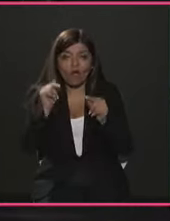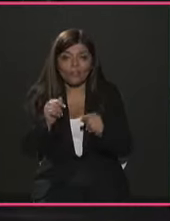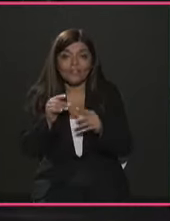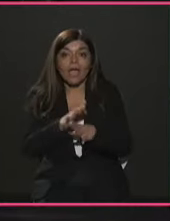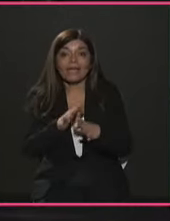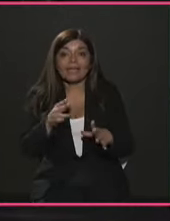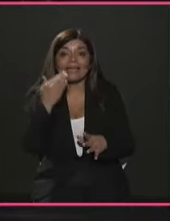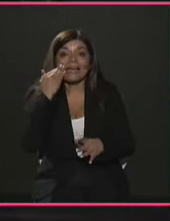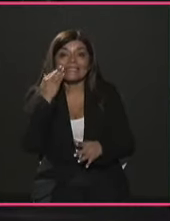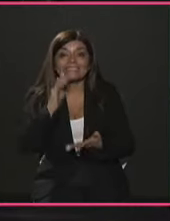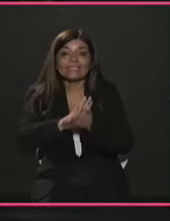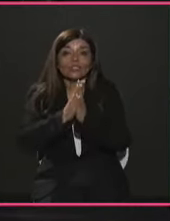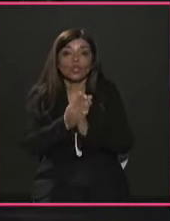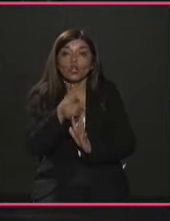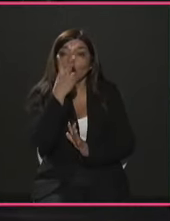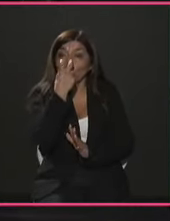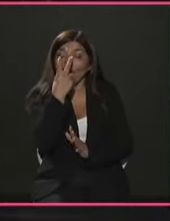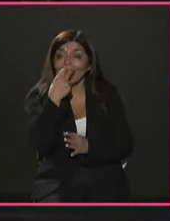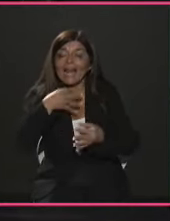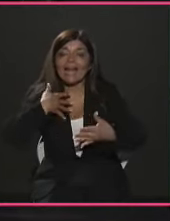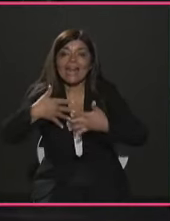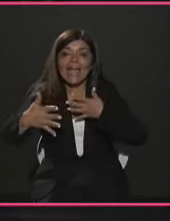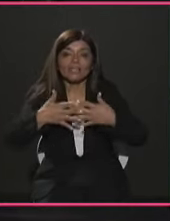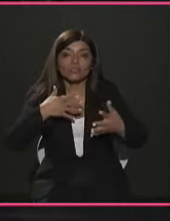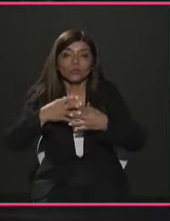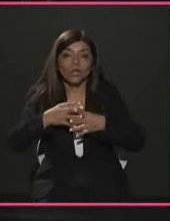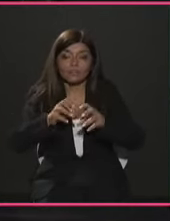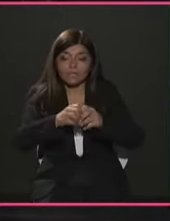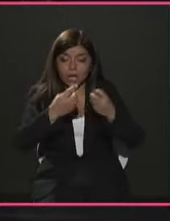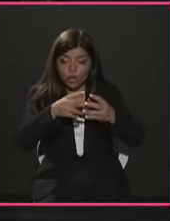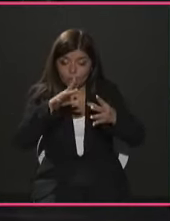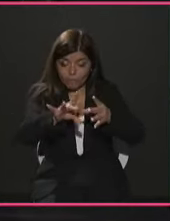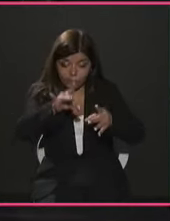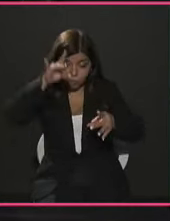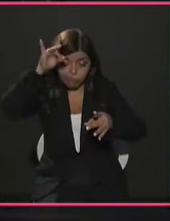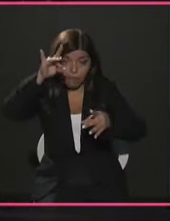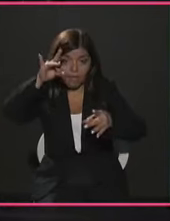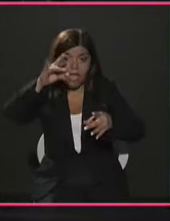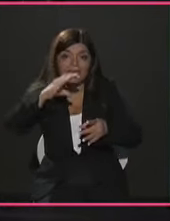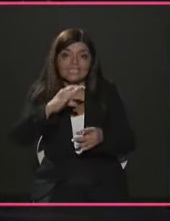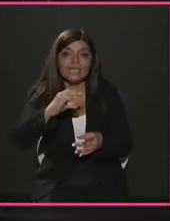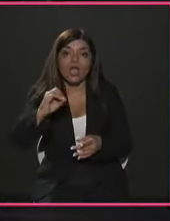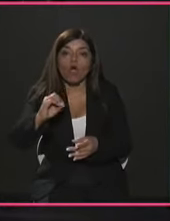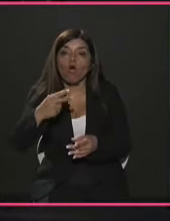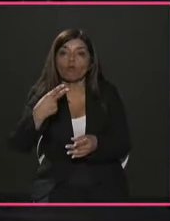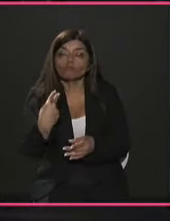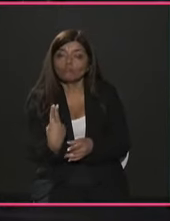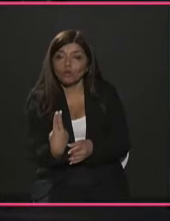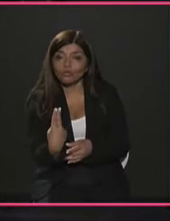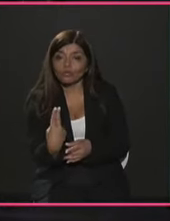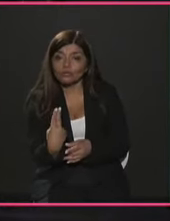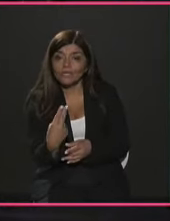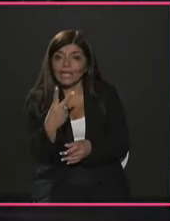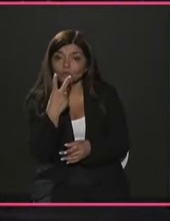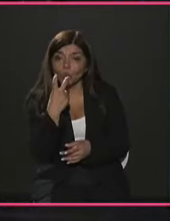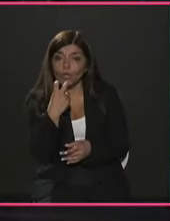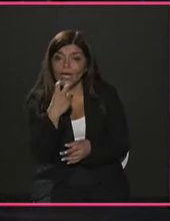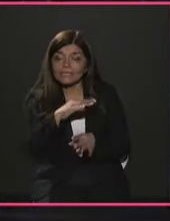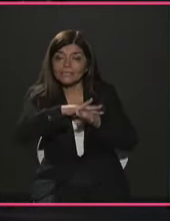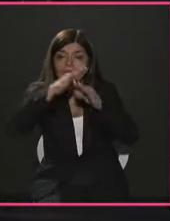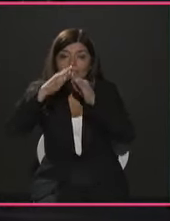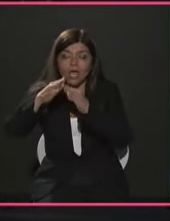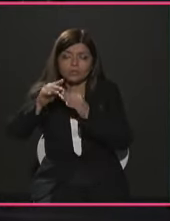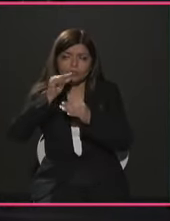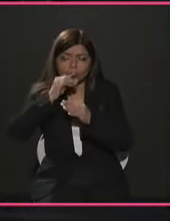con gas natural se rompe la molécula de gas natural se obtiene el hidrógeno pero lo que queda como subproducto es co2 que es un gas de efecto invernadero hasta hace poco es No era un